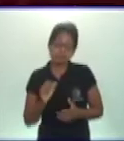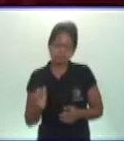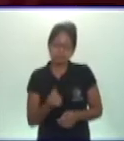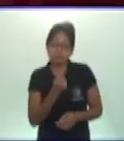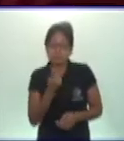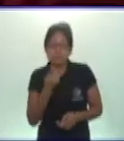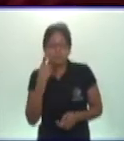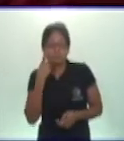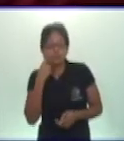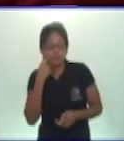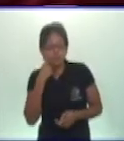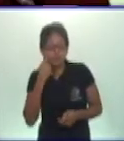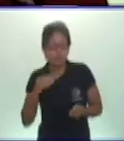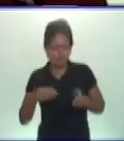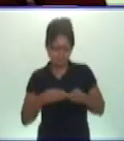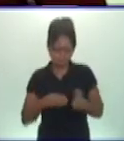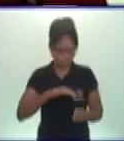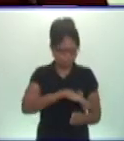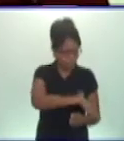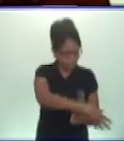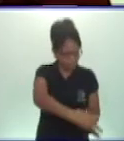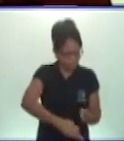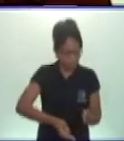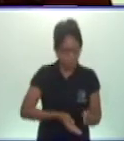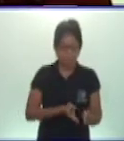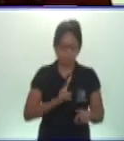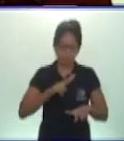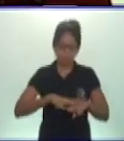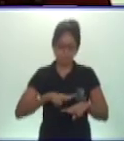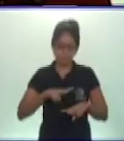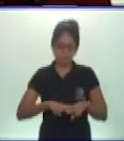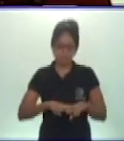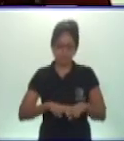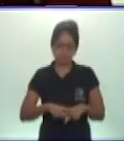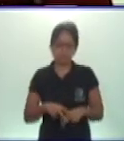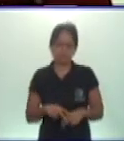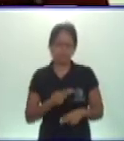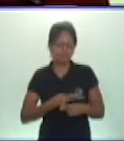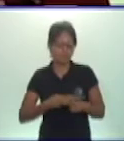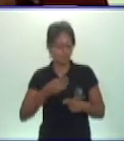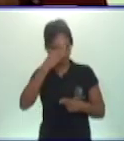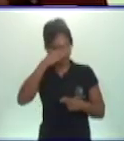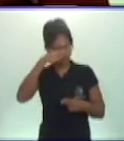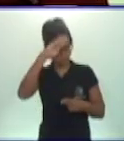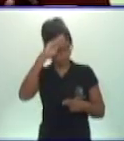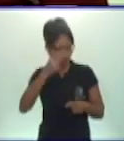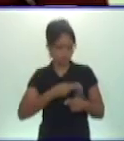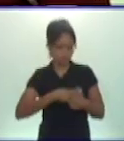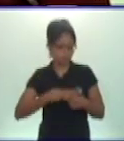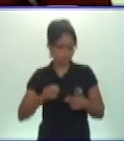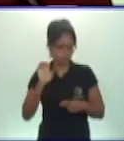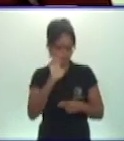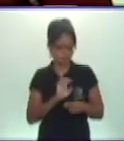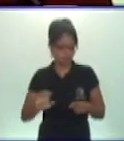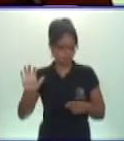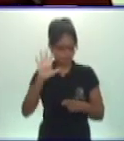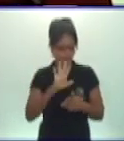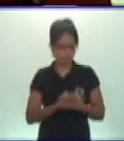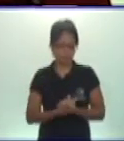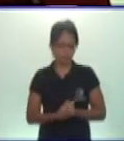Habana en la historia de Cuba y en la historia europea. Luego, la segunda alusión se debe ya al proceso